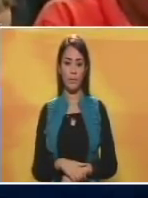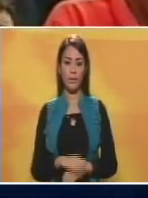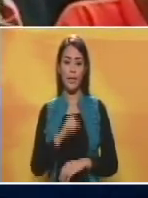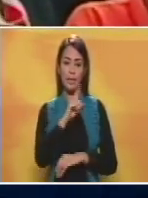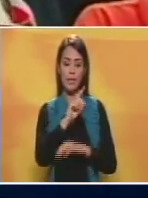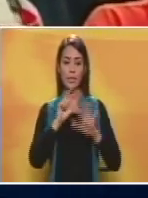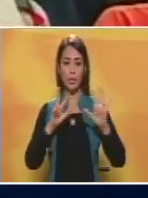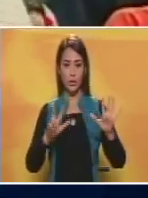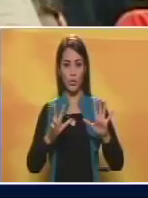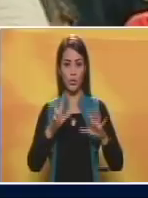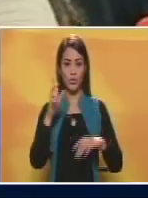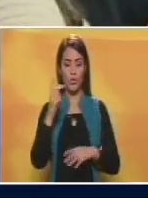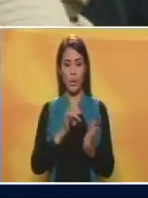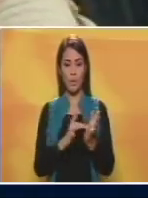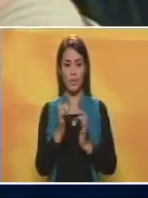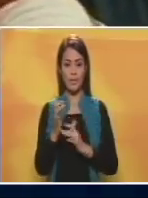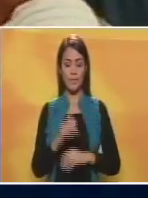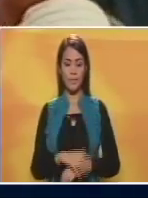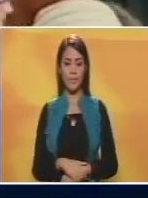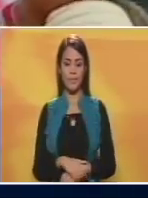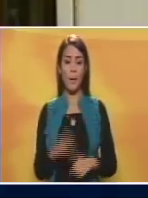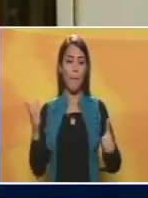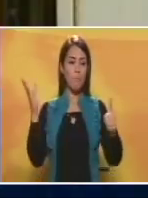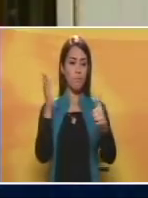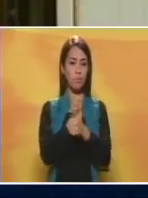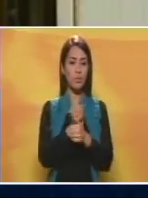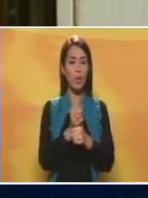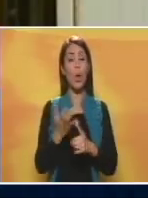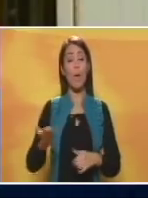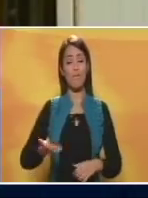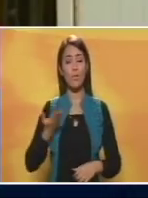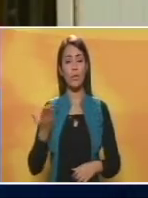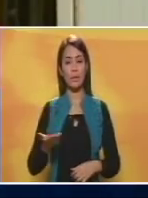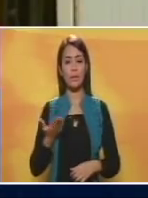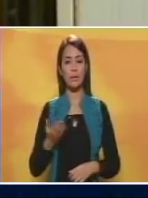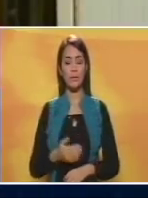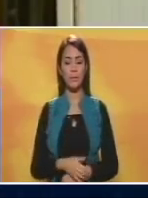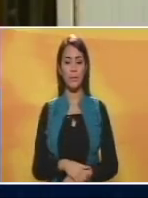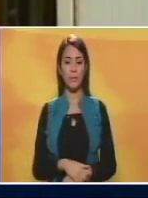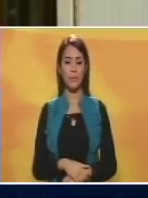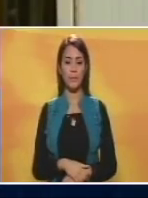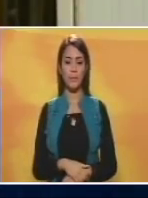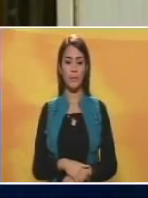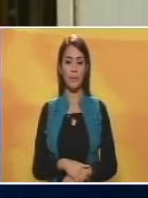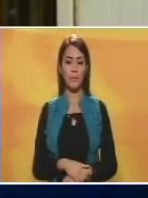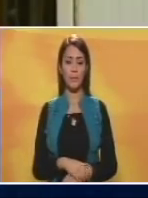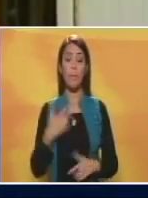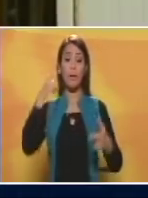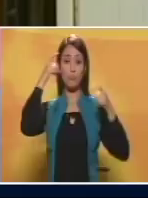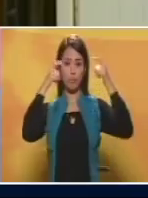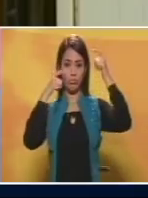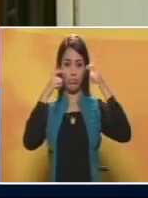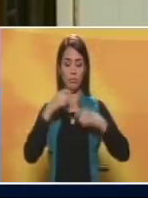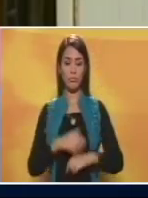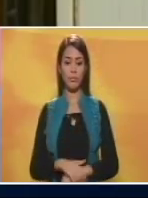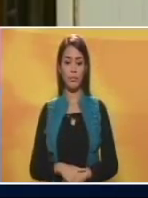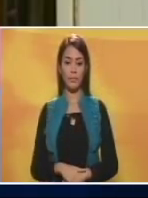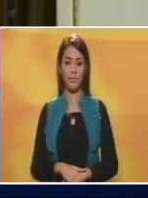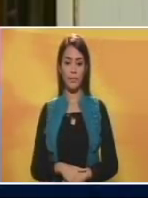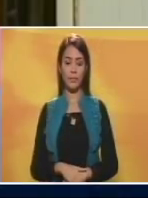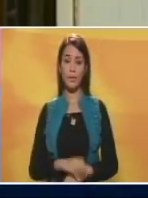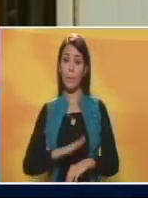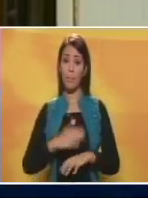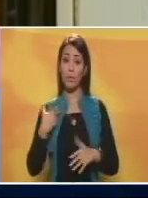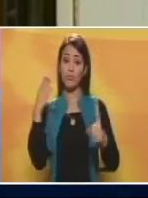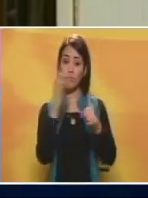18 de abril. Vamos a lograr un hito importante para nuestro comandante Chávez, porque vamos